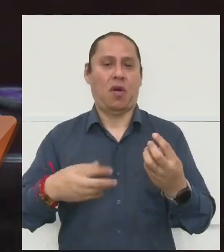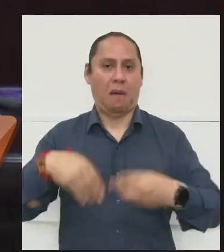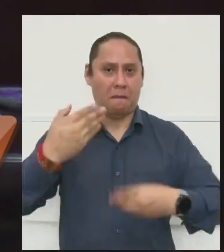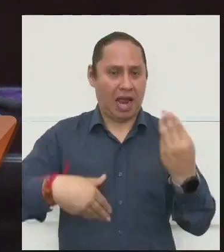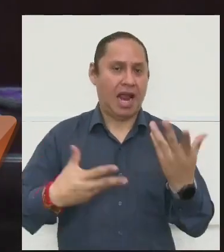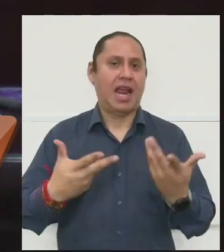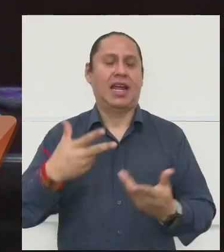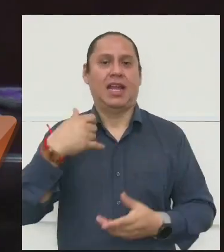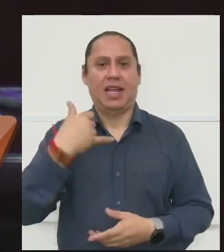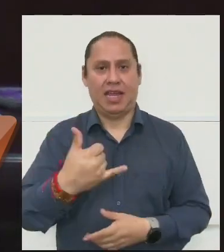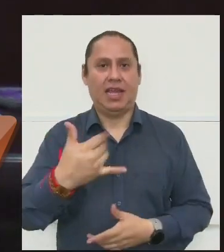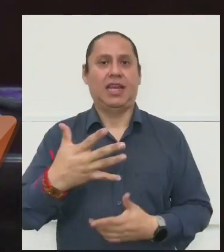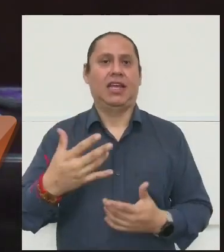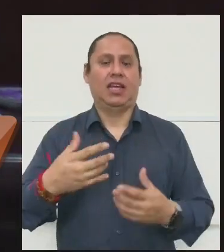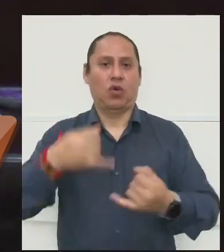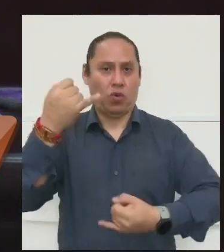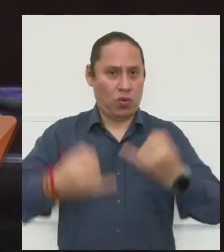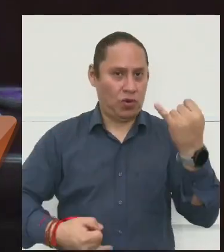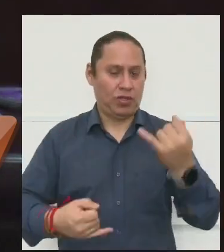del